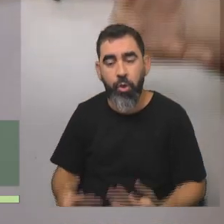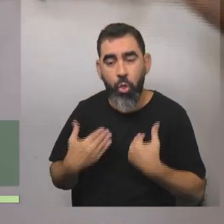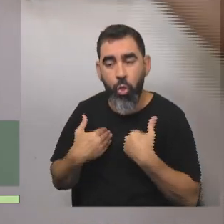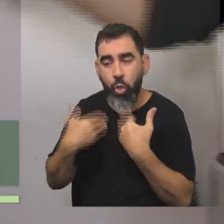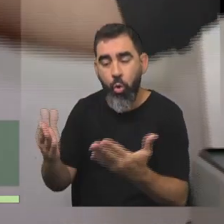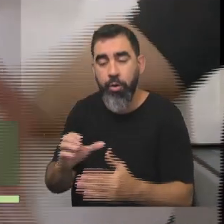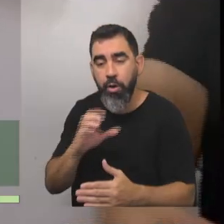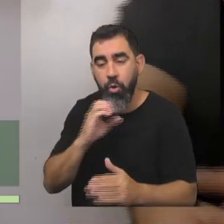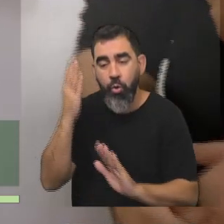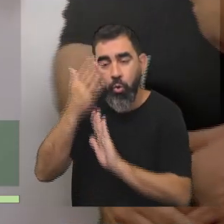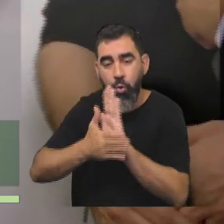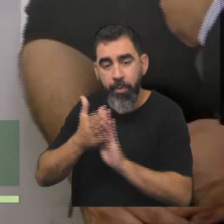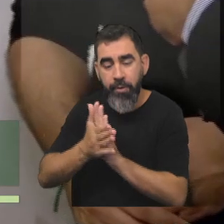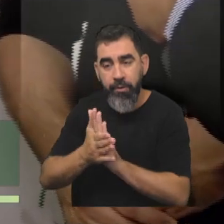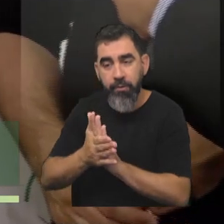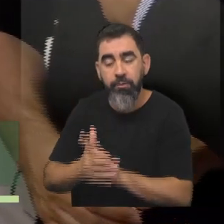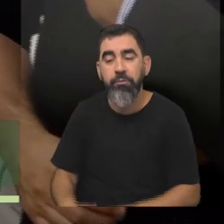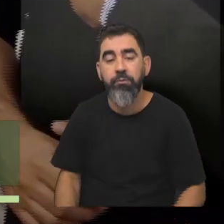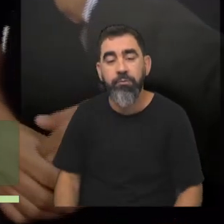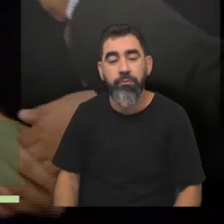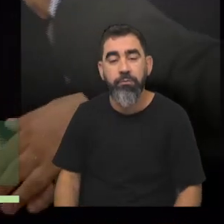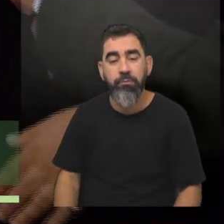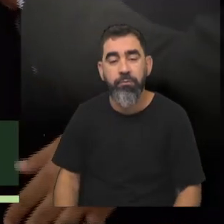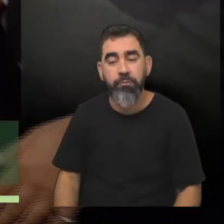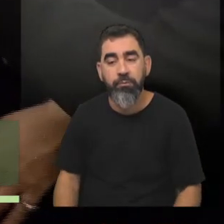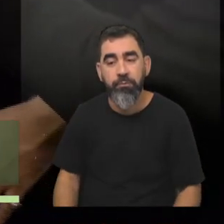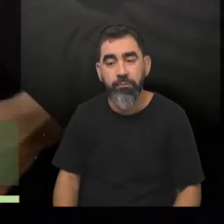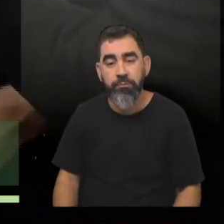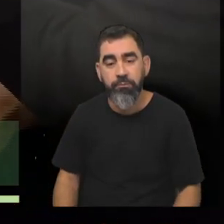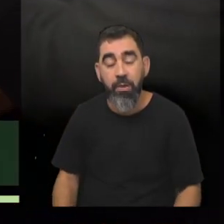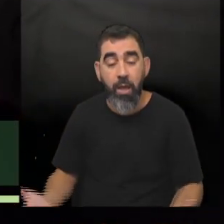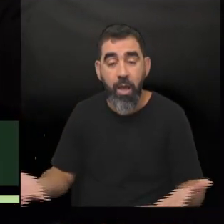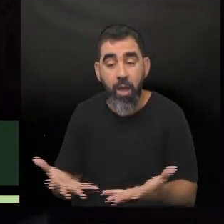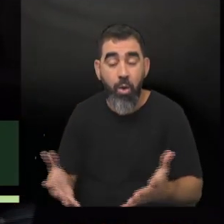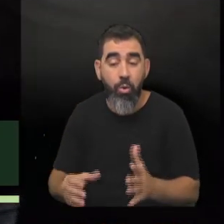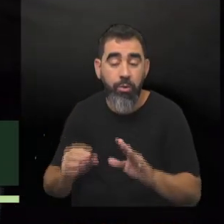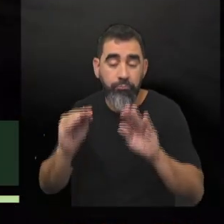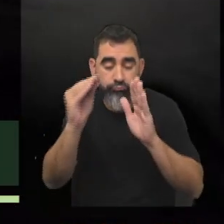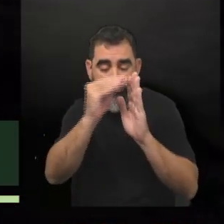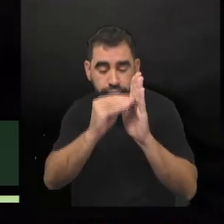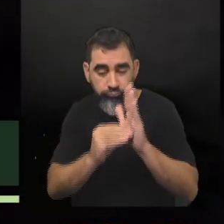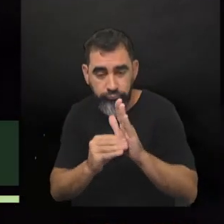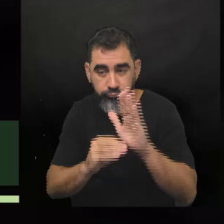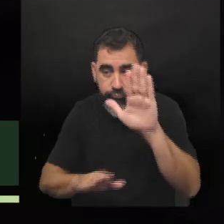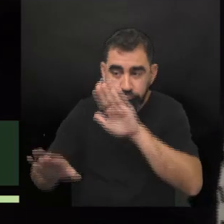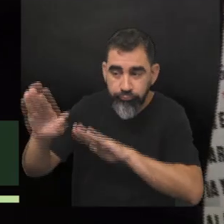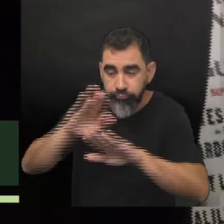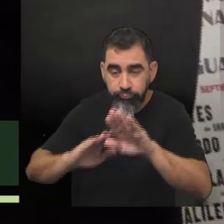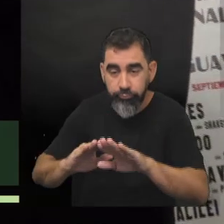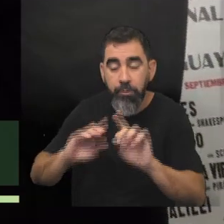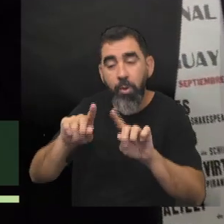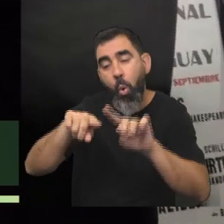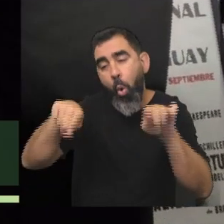nacional y para el cidad de nuestro centro y archivo del teatro Solís que lo va ahora a catalogar y a y a empezar a recuperar y también un